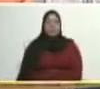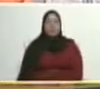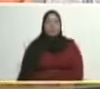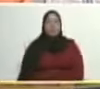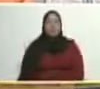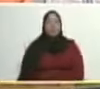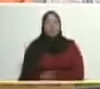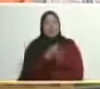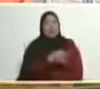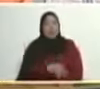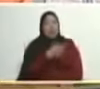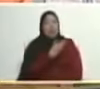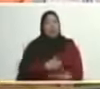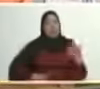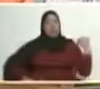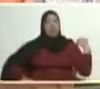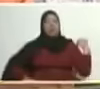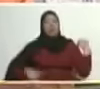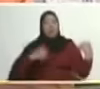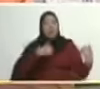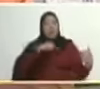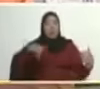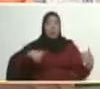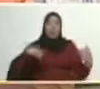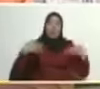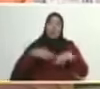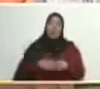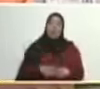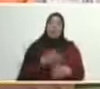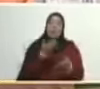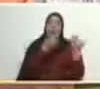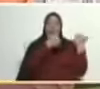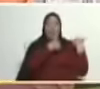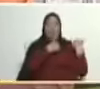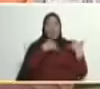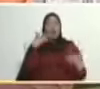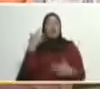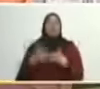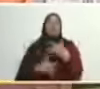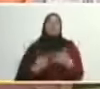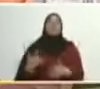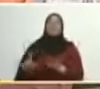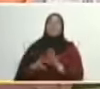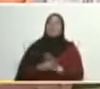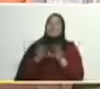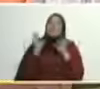Señor presidente, estoy muy contento de formar parte de esta organización.